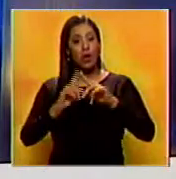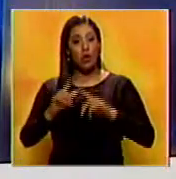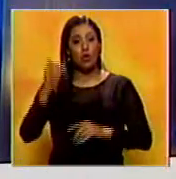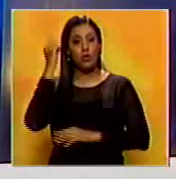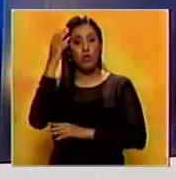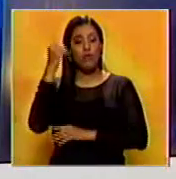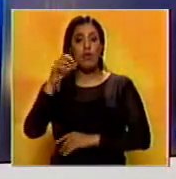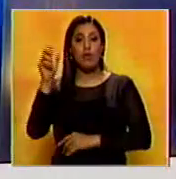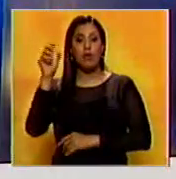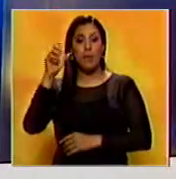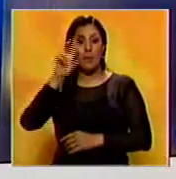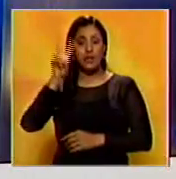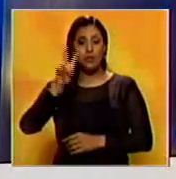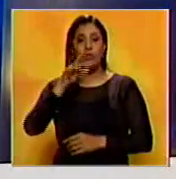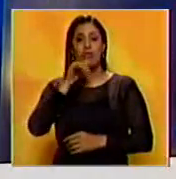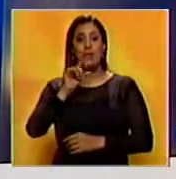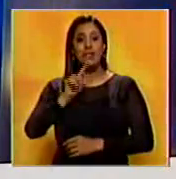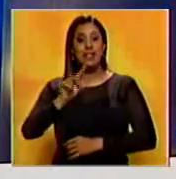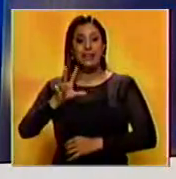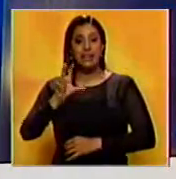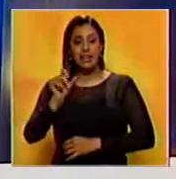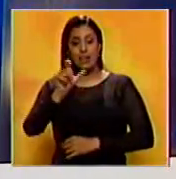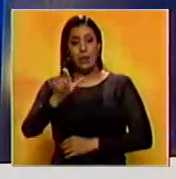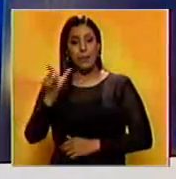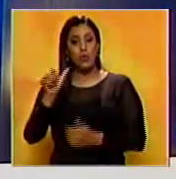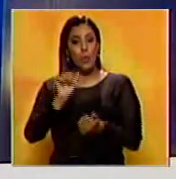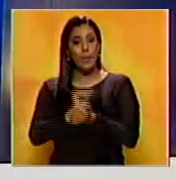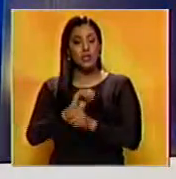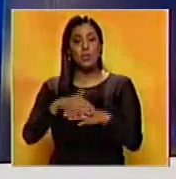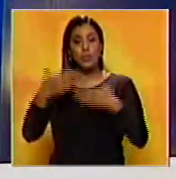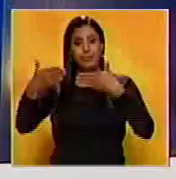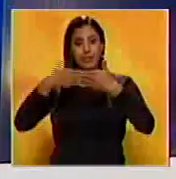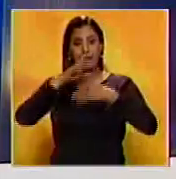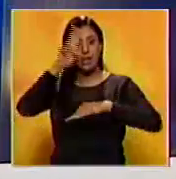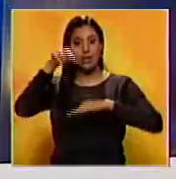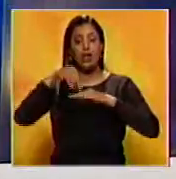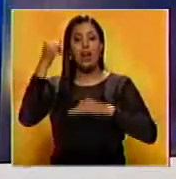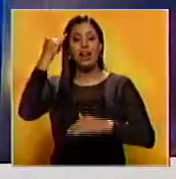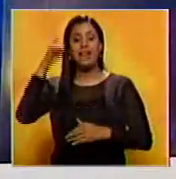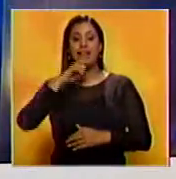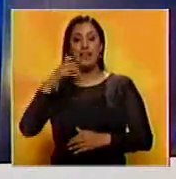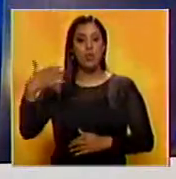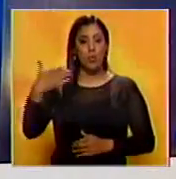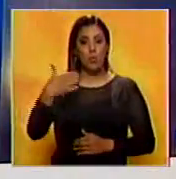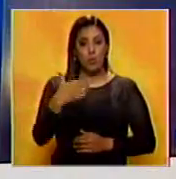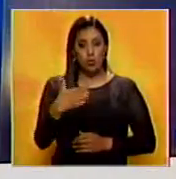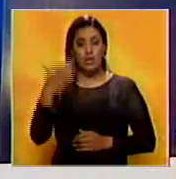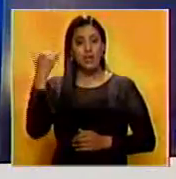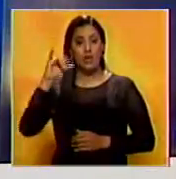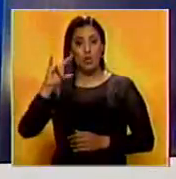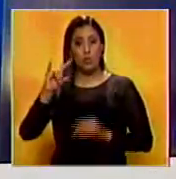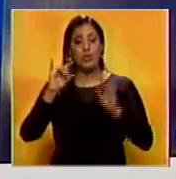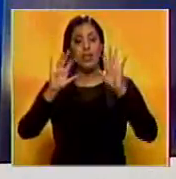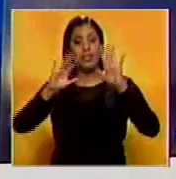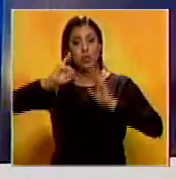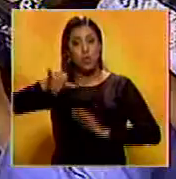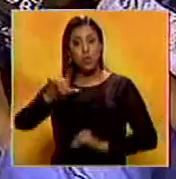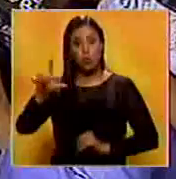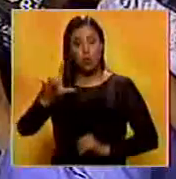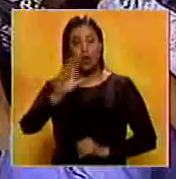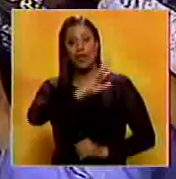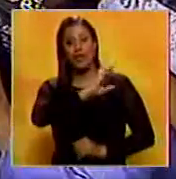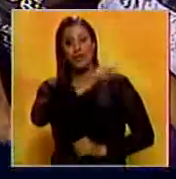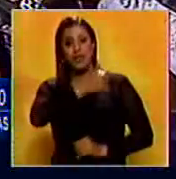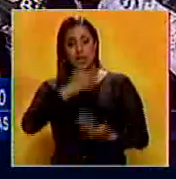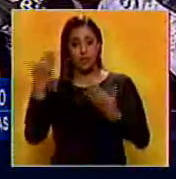el foro penal venezolano informó que 130 personas fueron detenidas por el trancaso nacional convocado por la mesa de la unidad democrática este lunes 10 de julio el